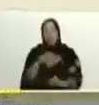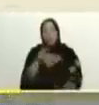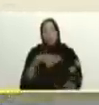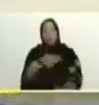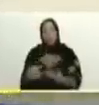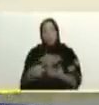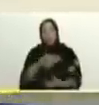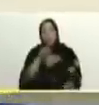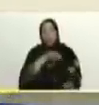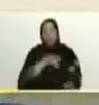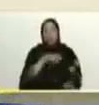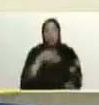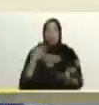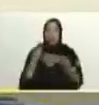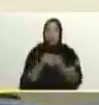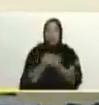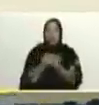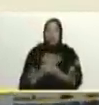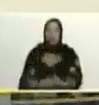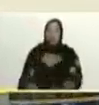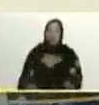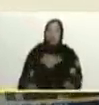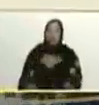a todos en su conjunto.